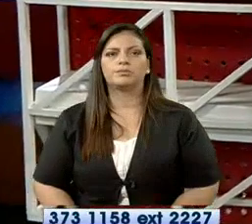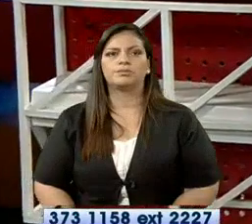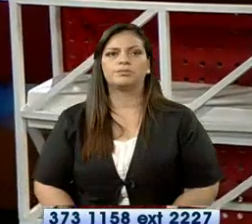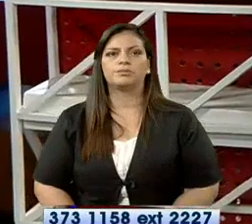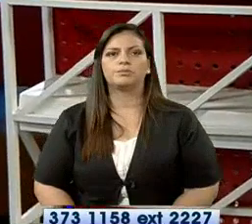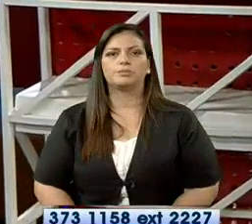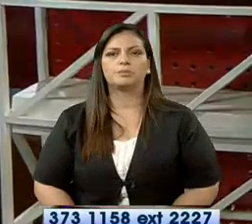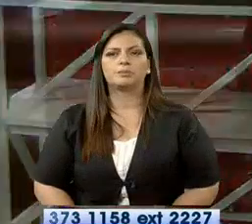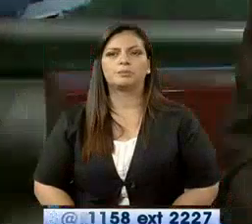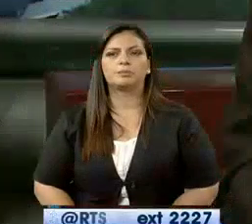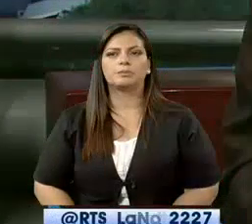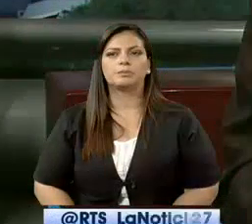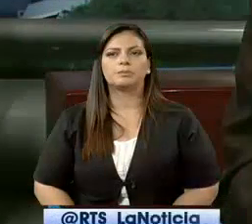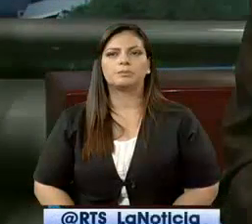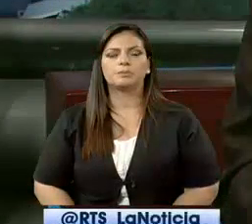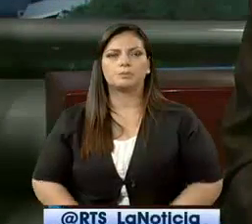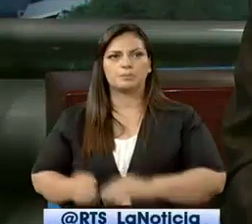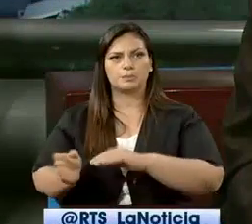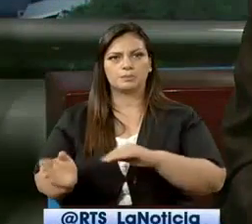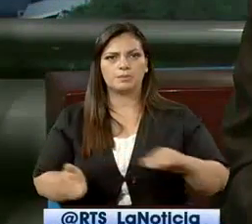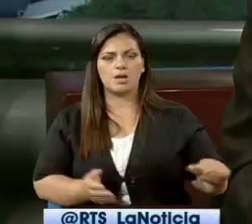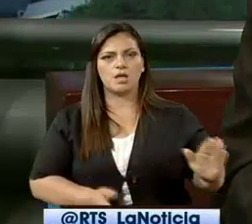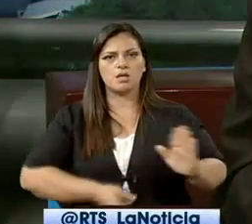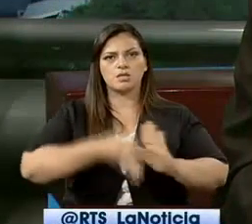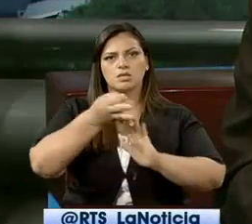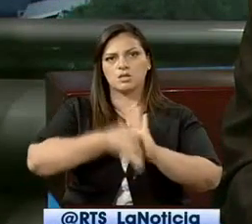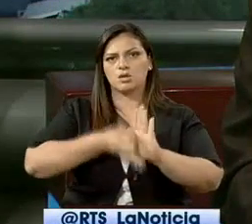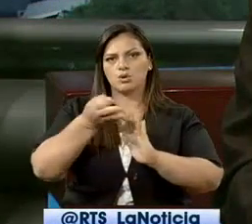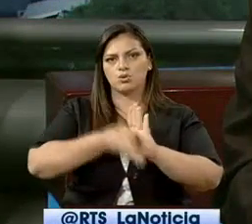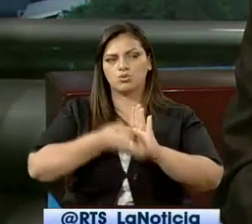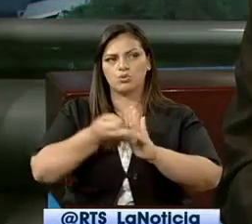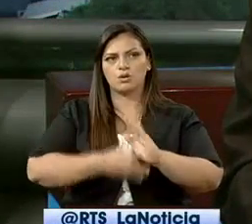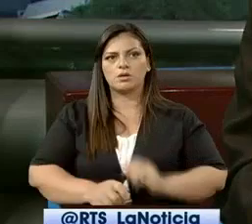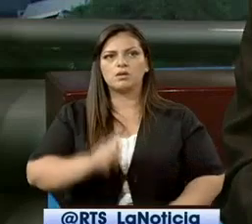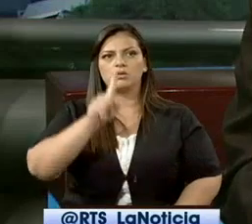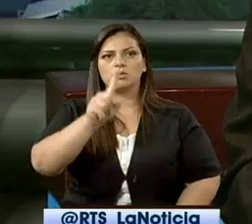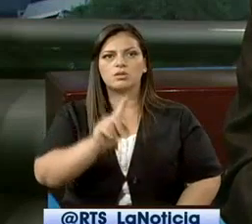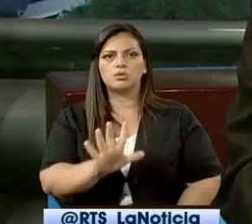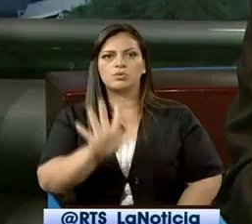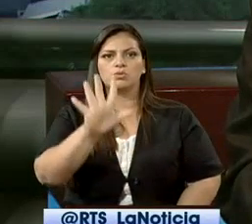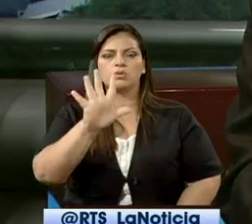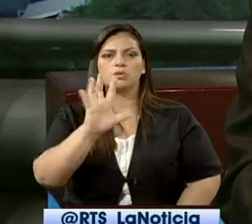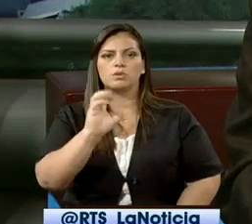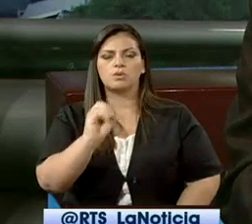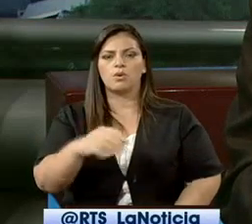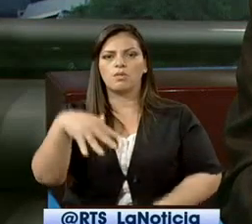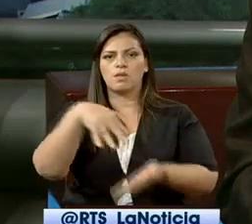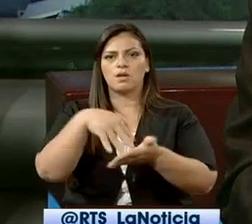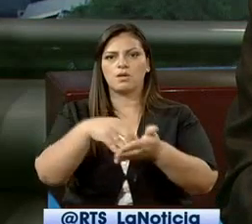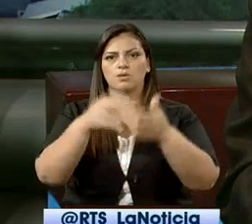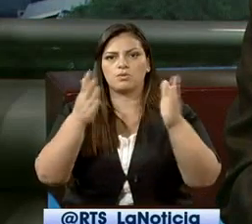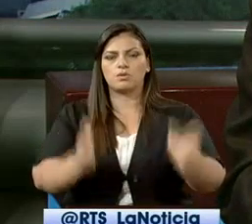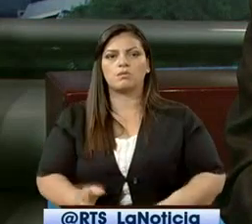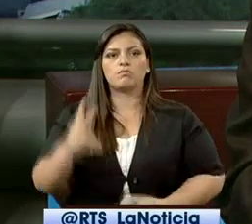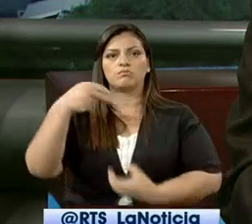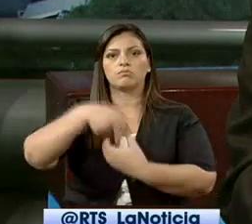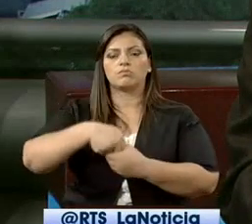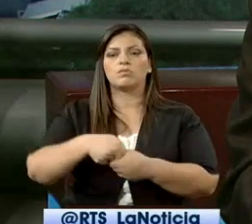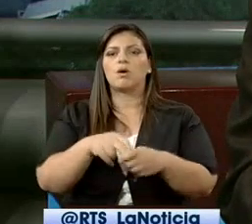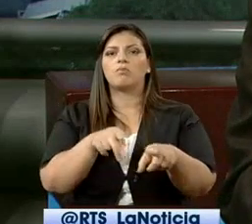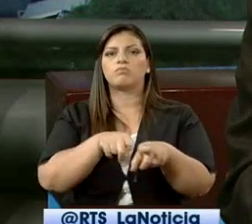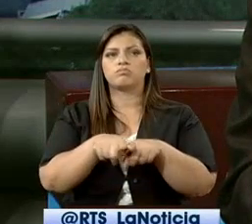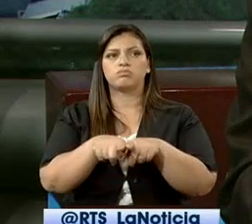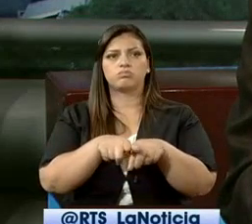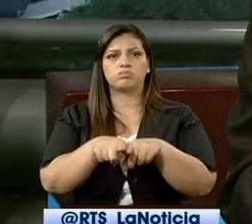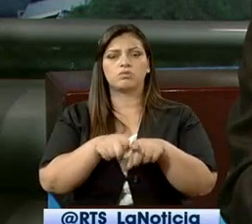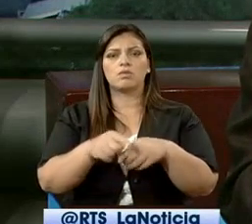150 estudiantes de secundaria en Durán participaron en el diseño y pintura de nuevos murales dentro de una campaña que llevan a cabo las autoridades